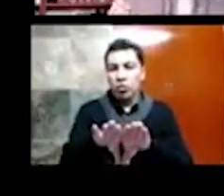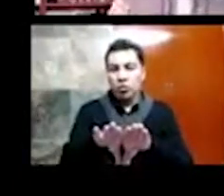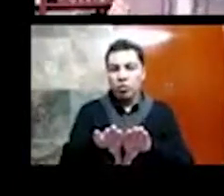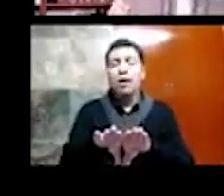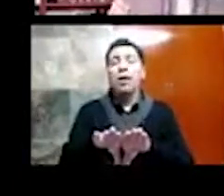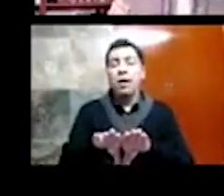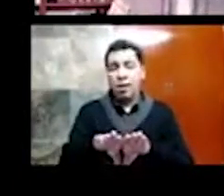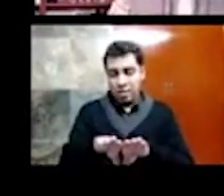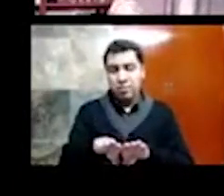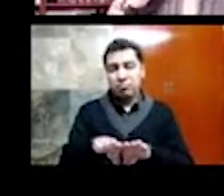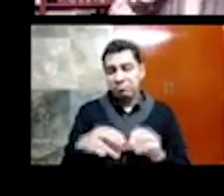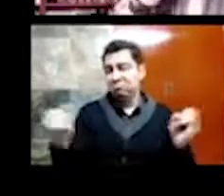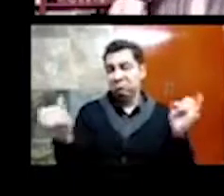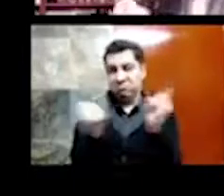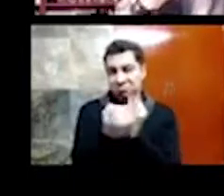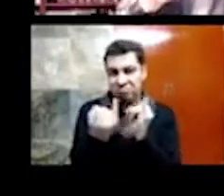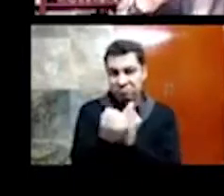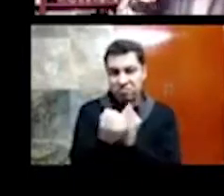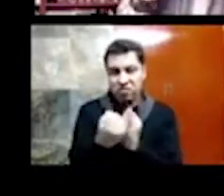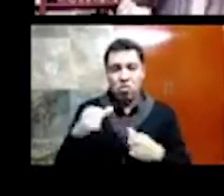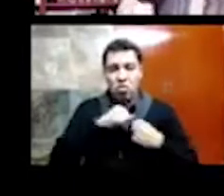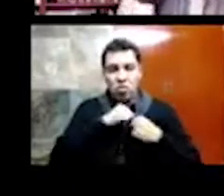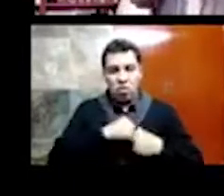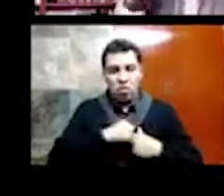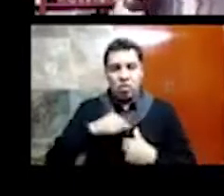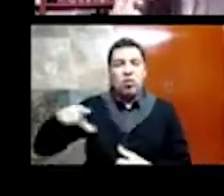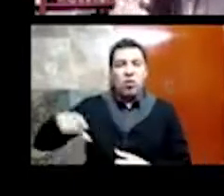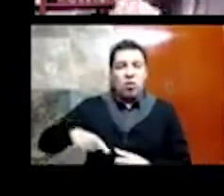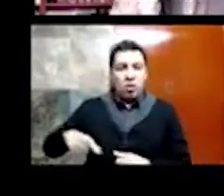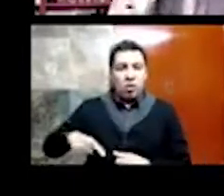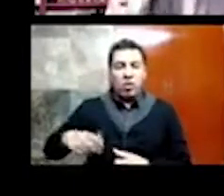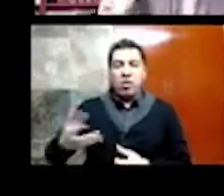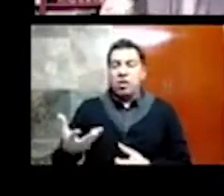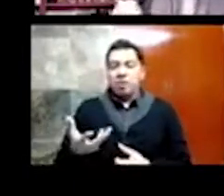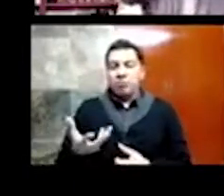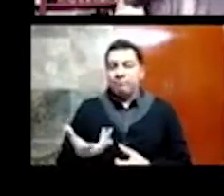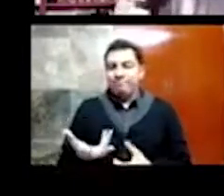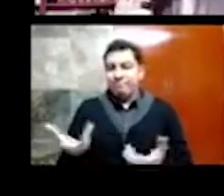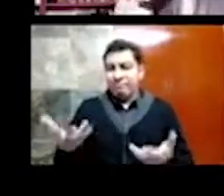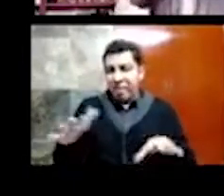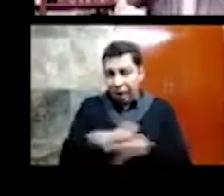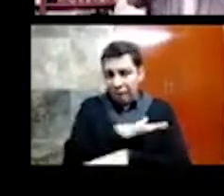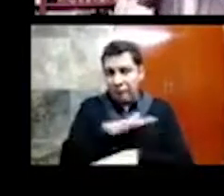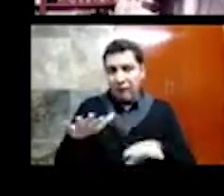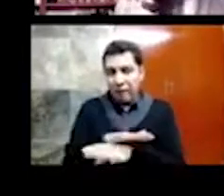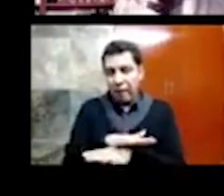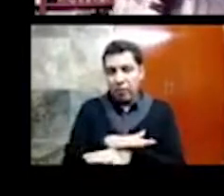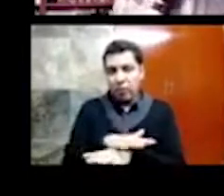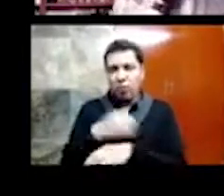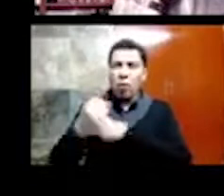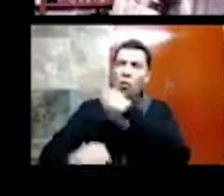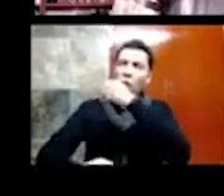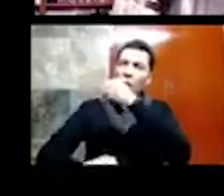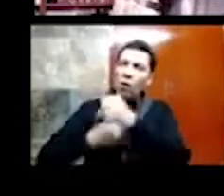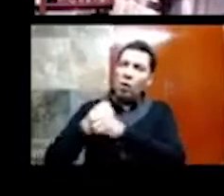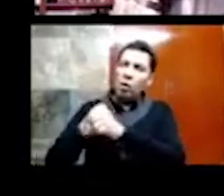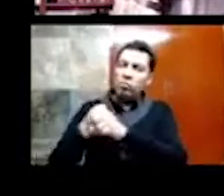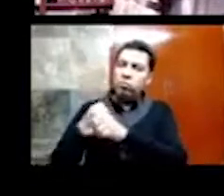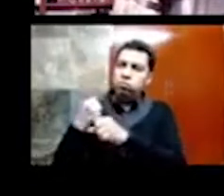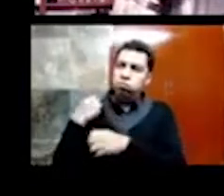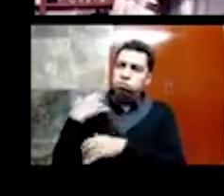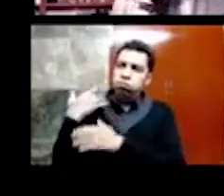Templo Mayor, por gobernantes que no hicieron cambios cada 52 años, como decía el arquitecto